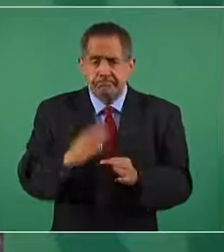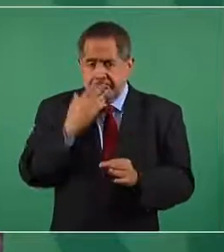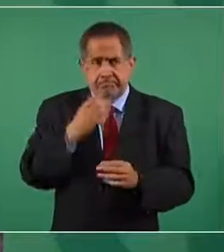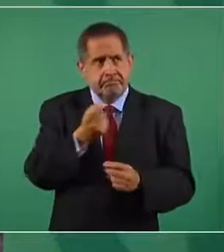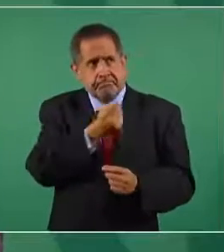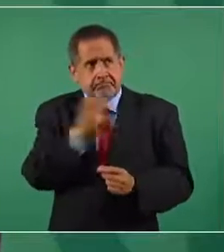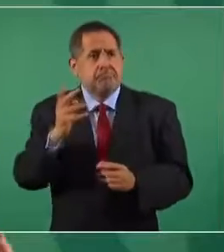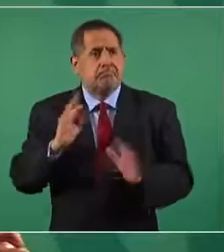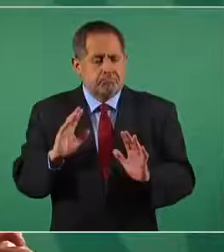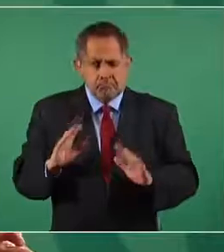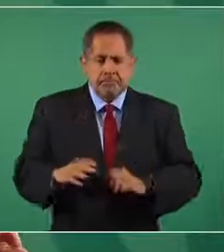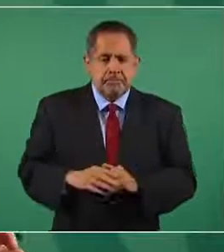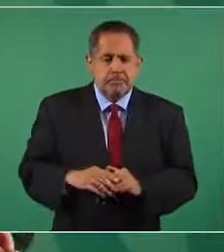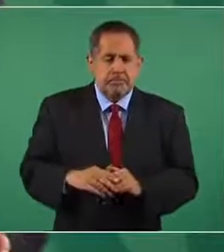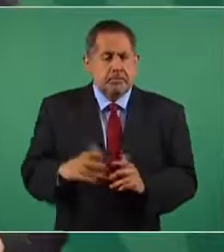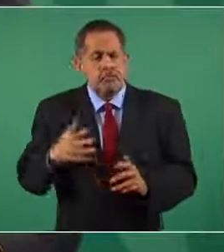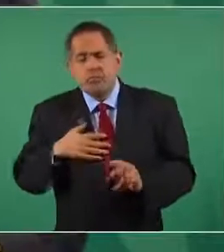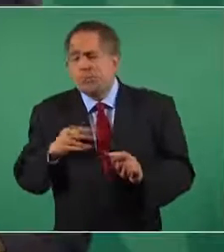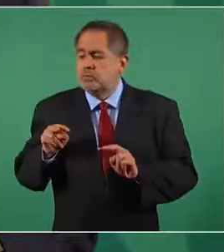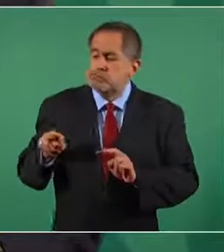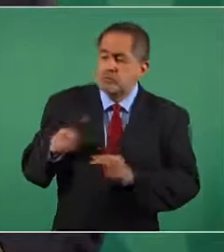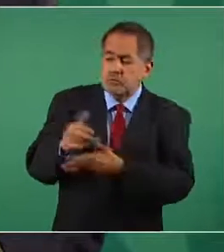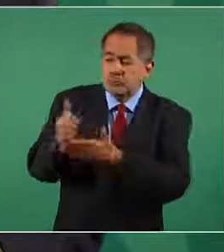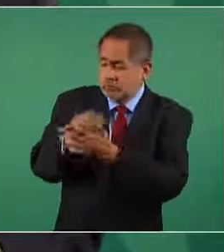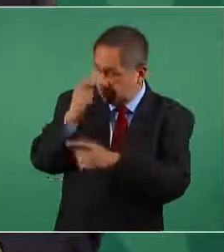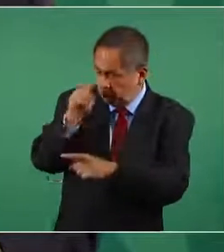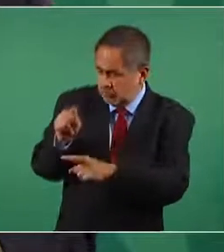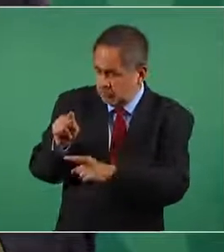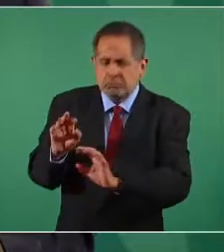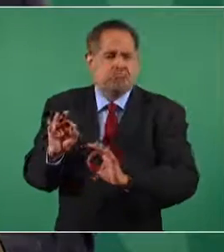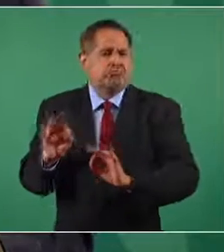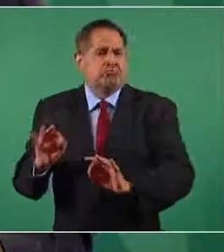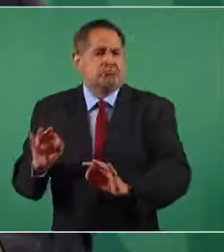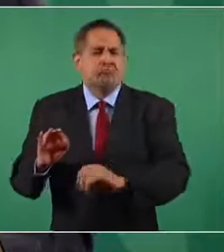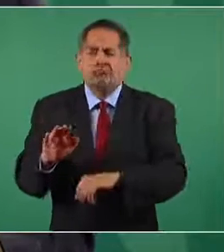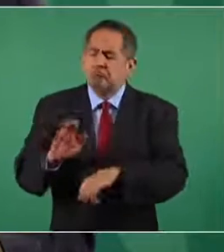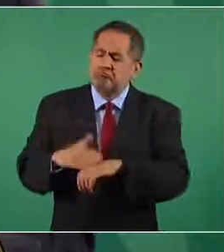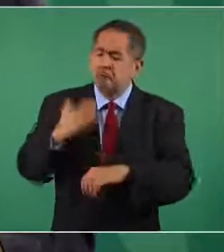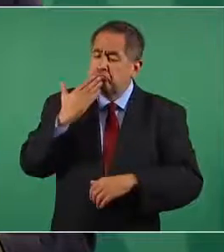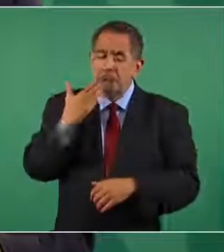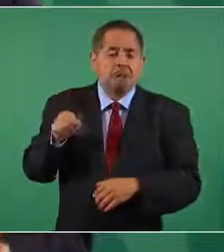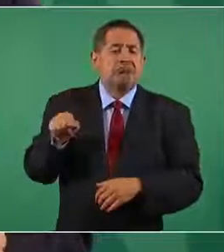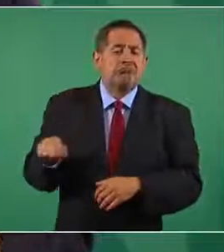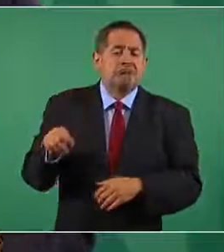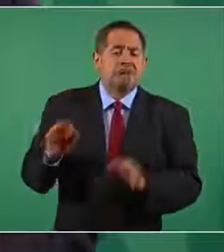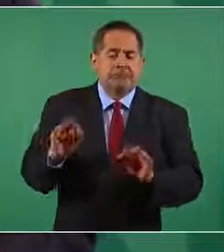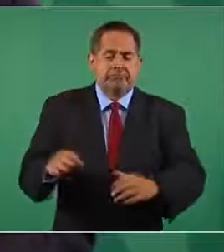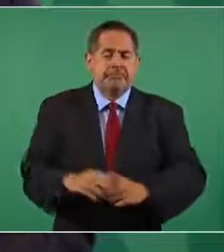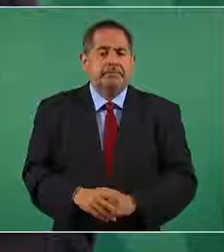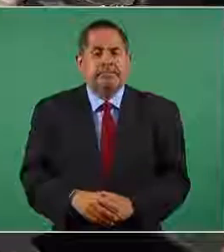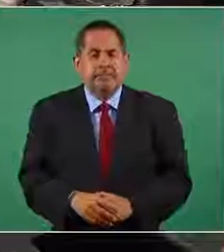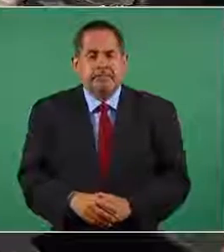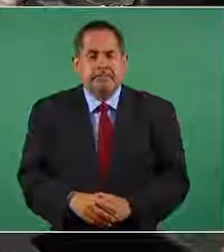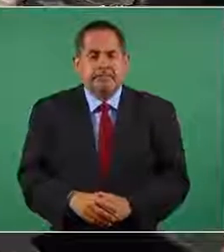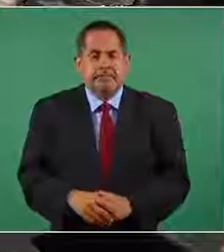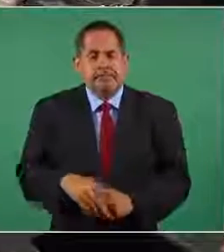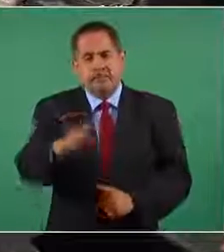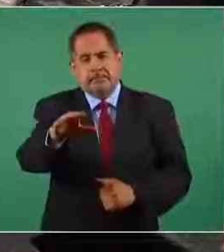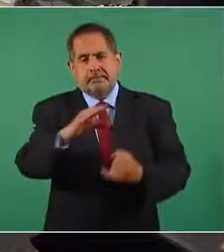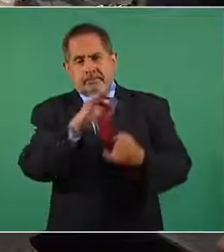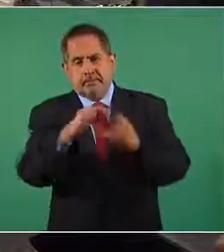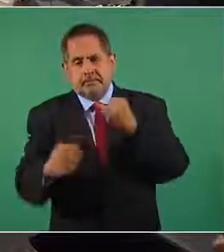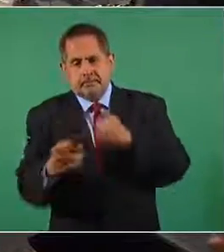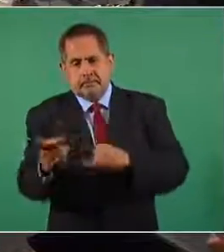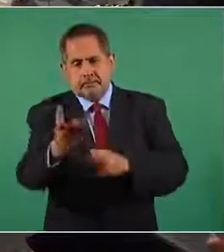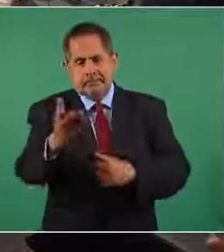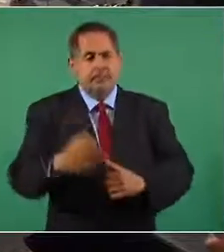República. Entonces, nosotros vemos muy bien estas iniciativas. Y finalmente, señor